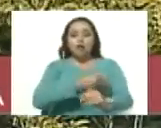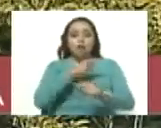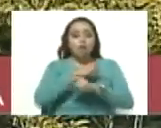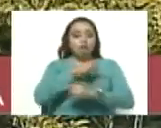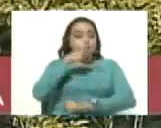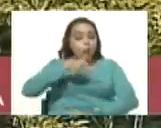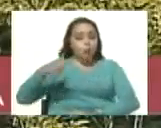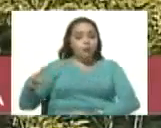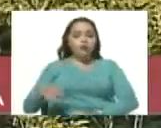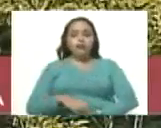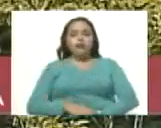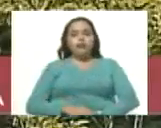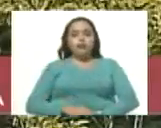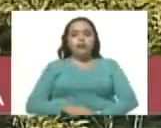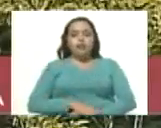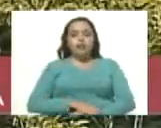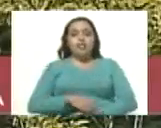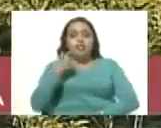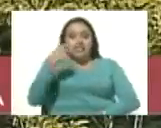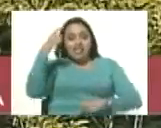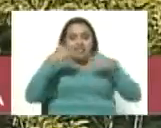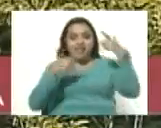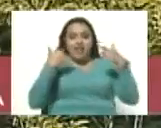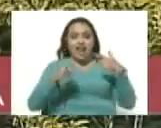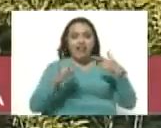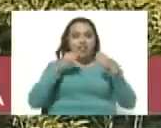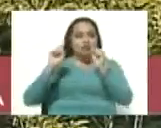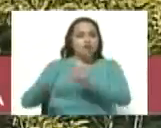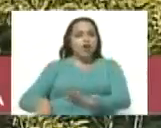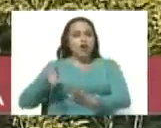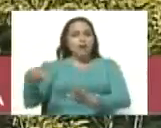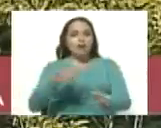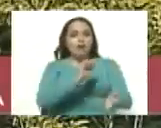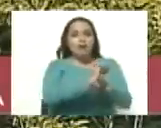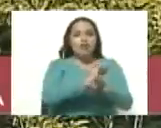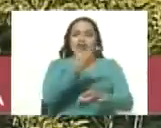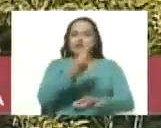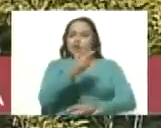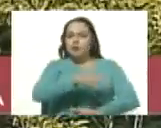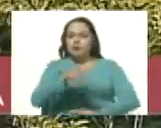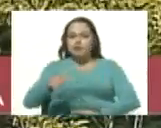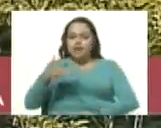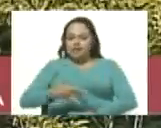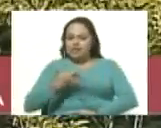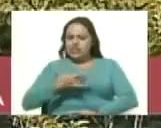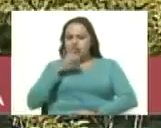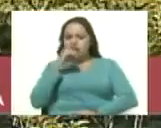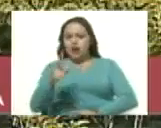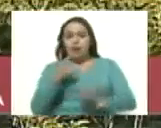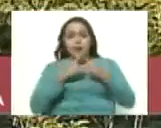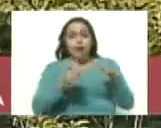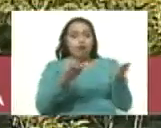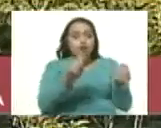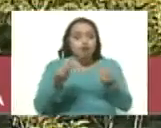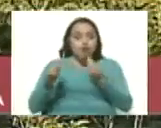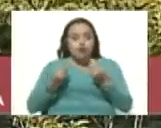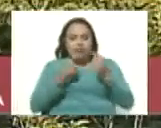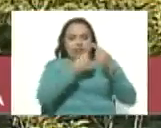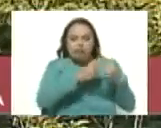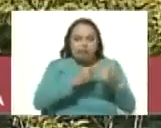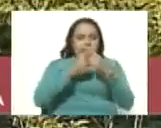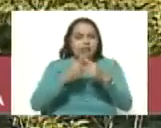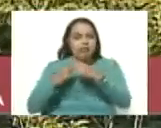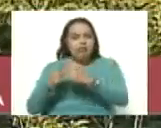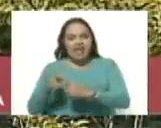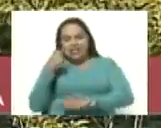tenían preso y tal mucha gente de pronto se sintió abatido pero muchos que sacaron cuentas equivocadas a partir de